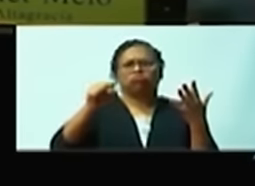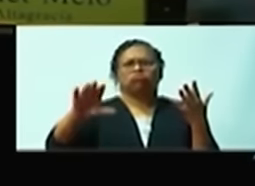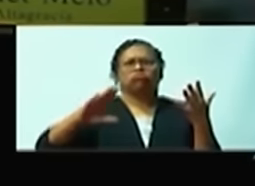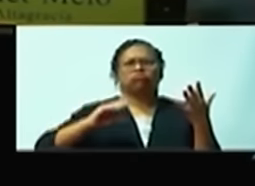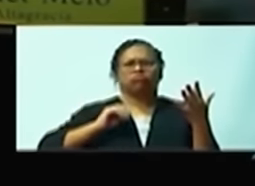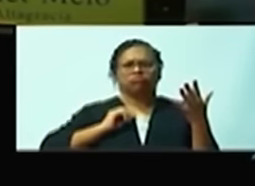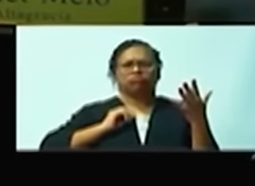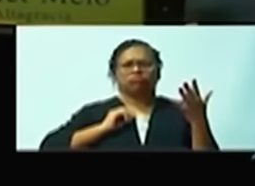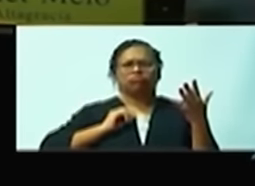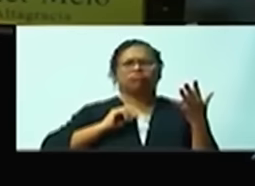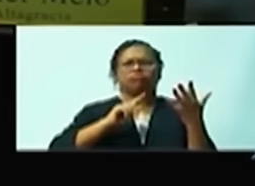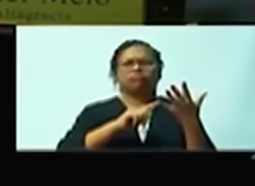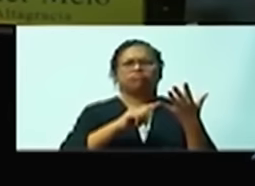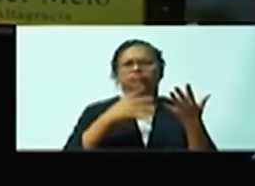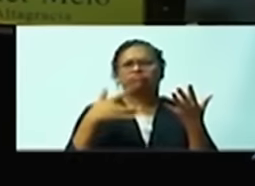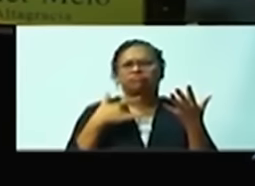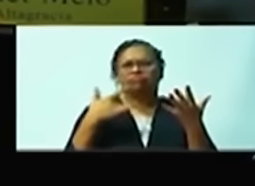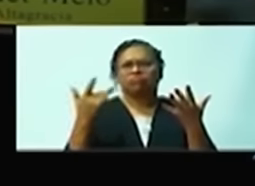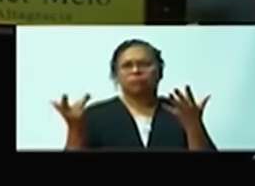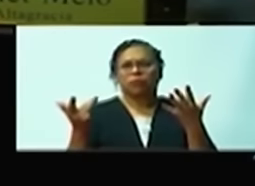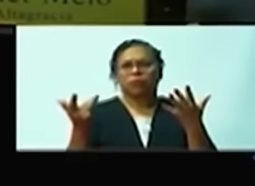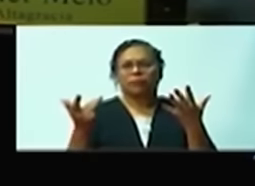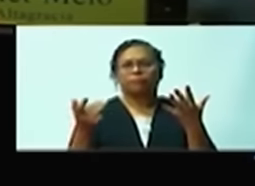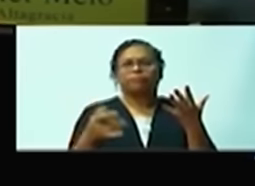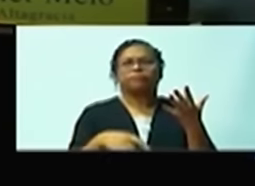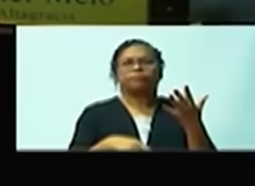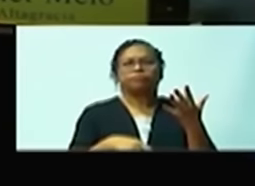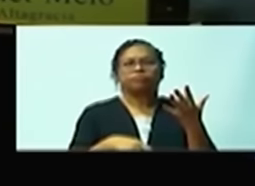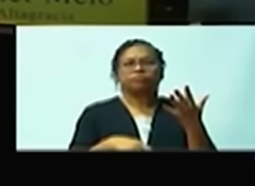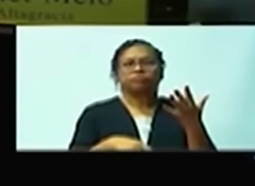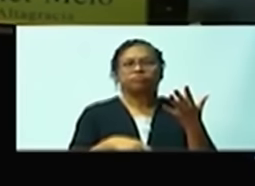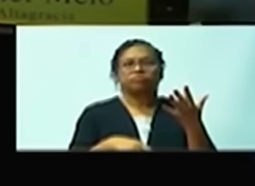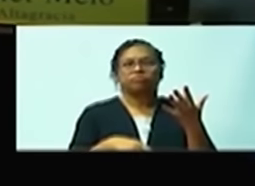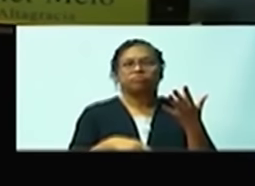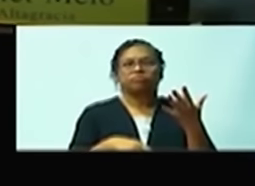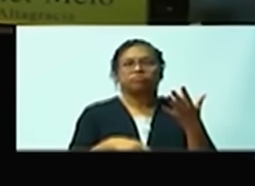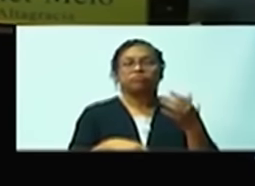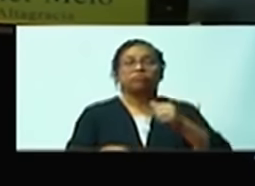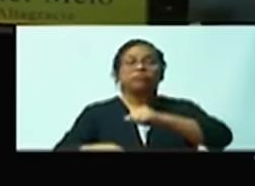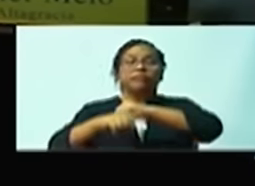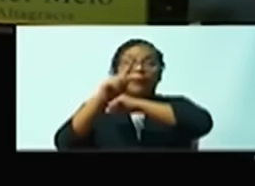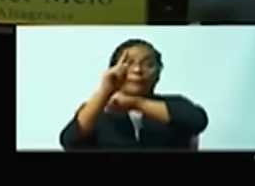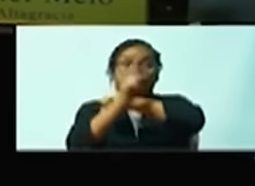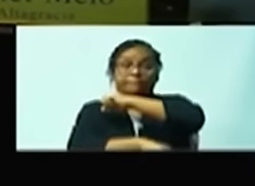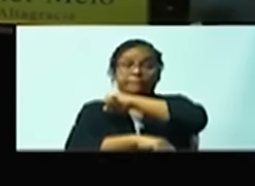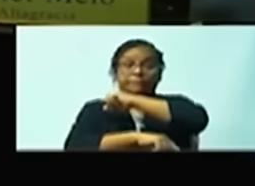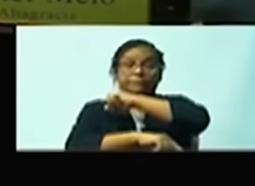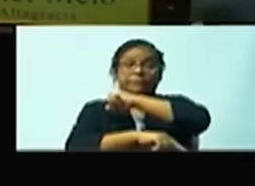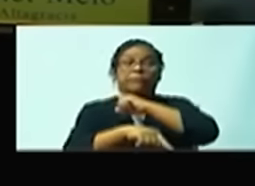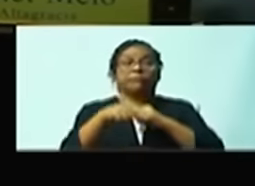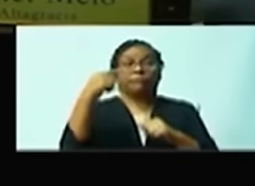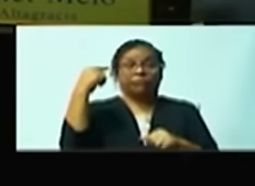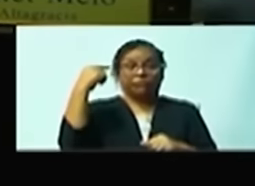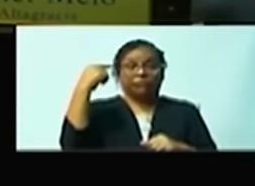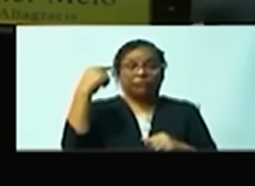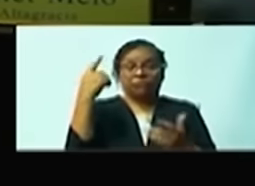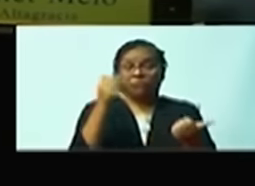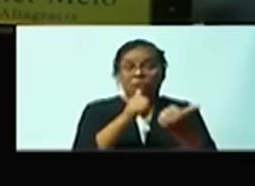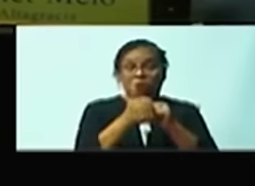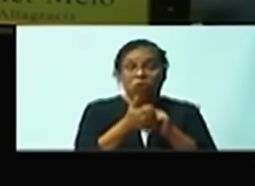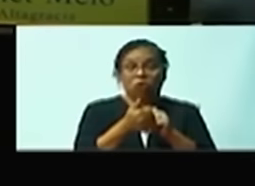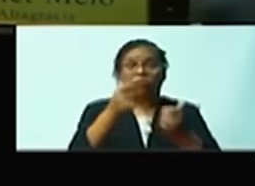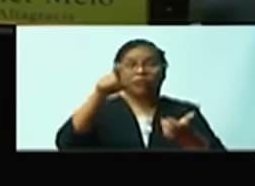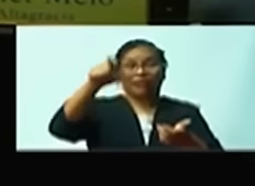se consagre una infracción penal dirigida a quienes destruyan, oculten o alteren los informes y demás documentos contenidos